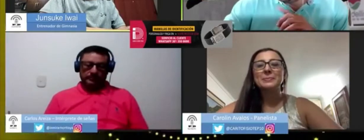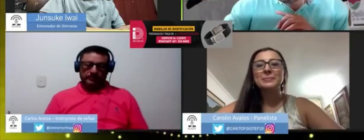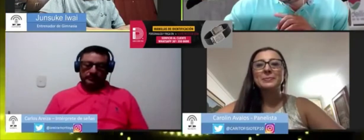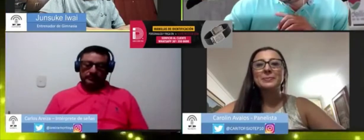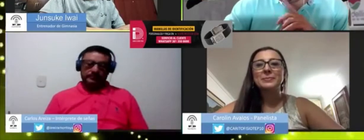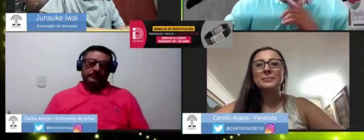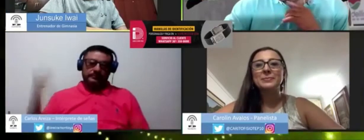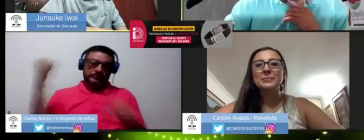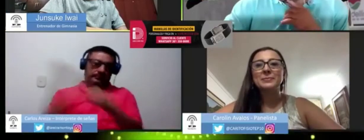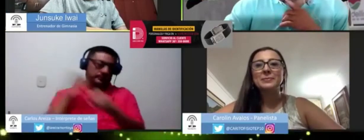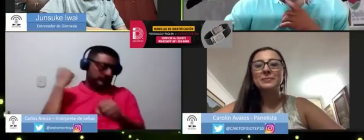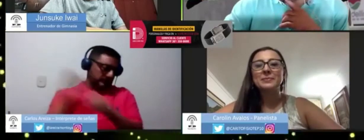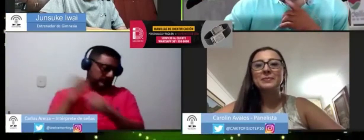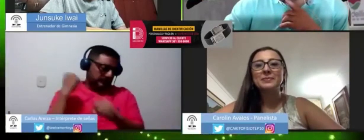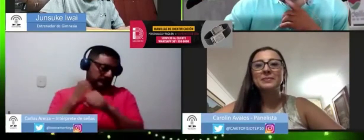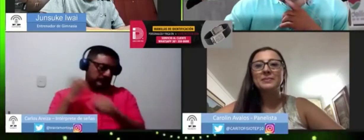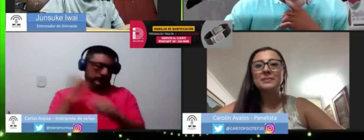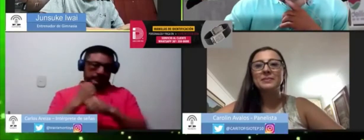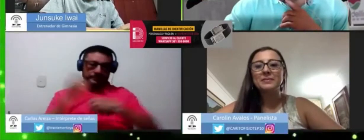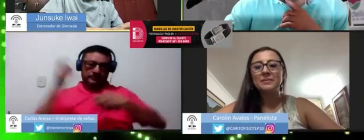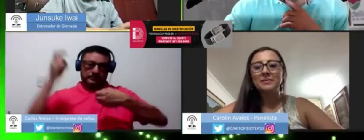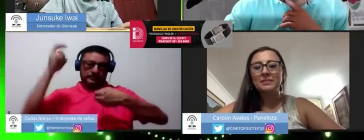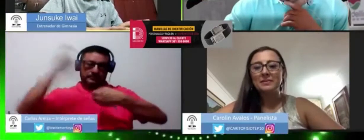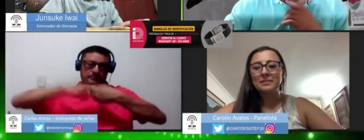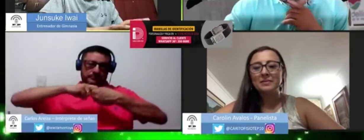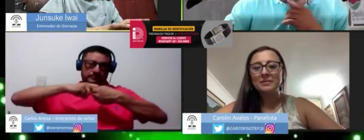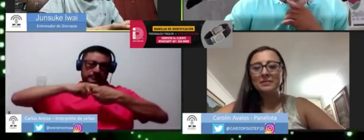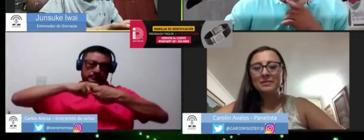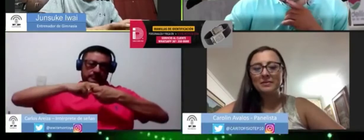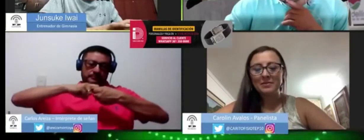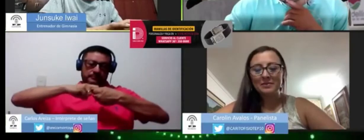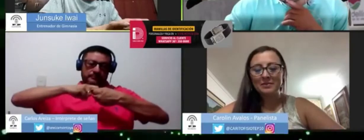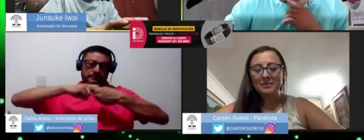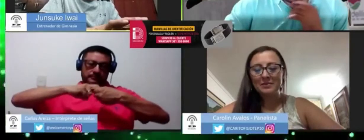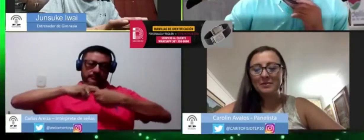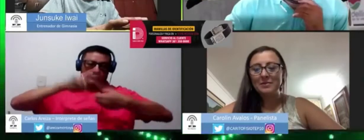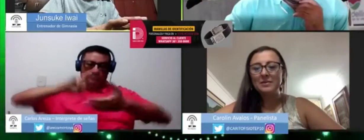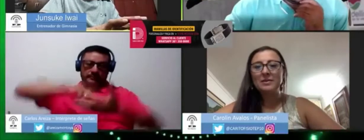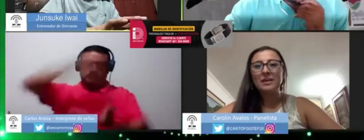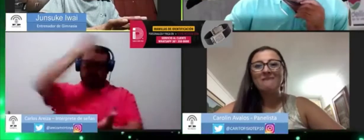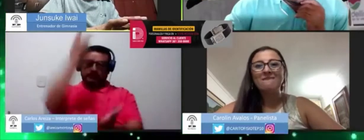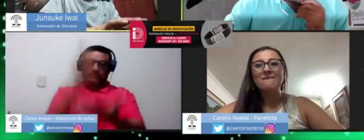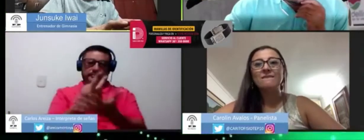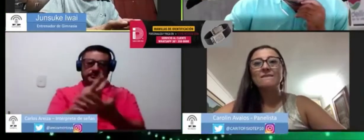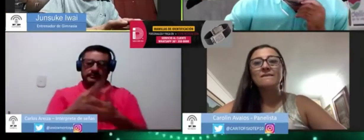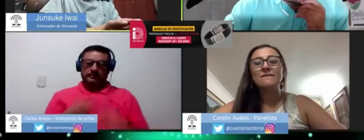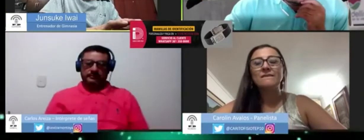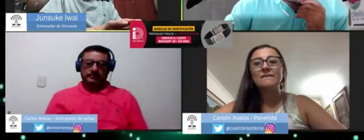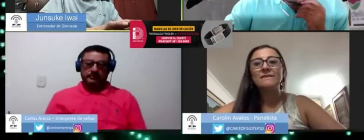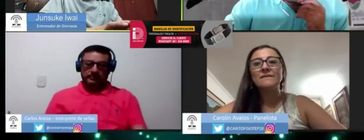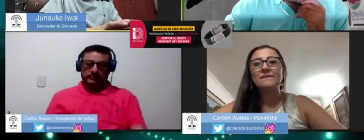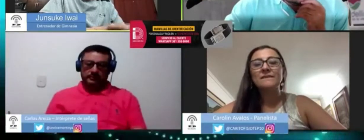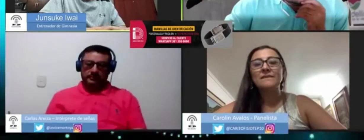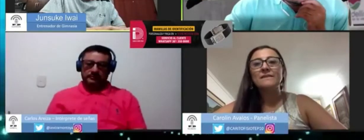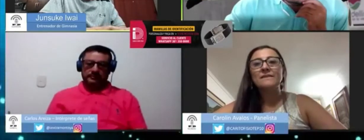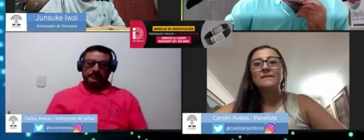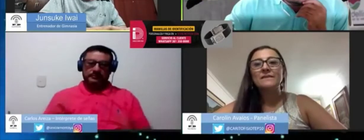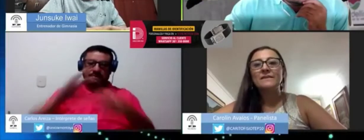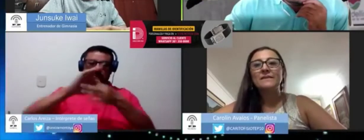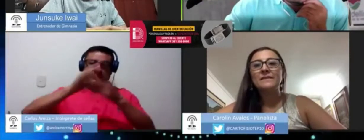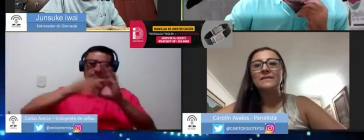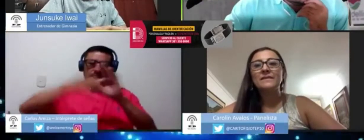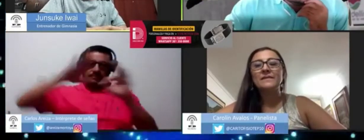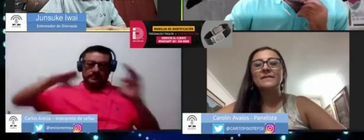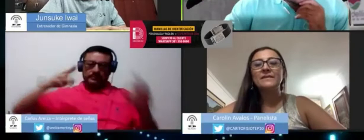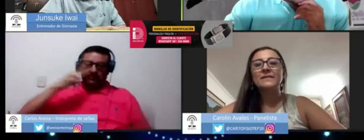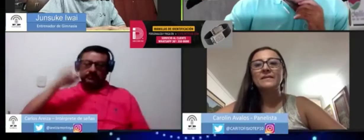trabajando con Federación Colombiana de Gimnasia junto con Coldeportes Nacional.